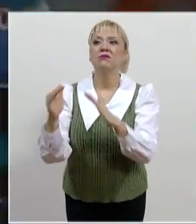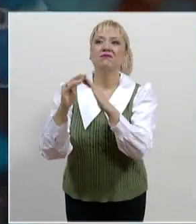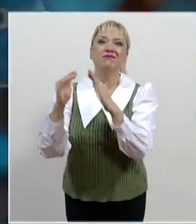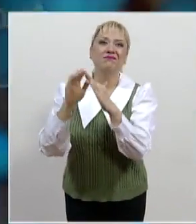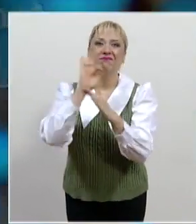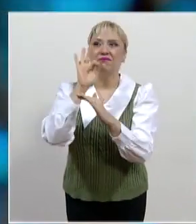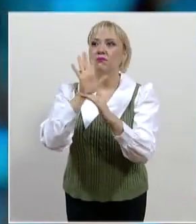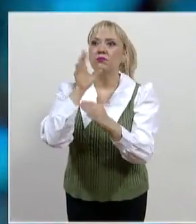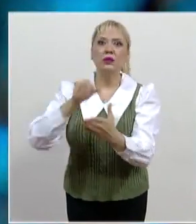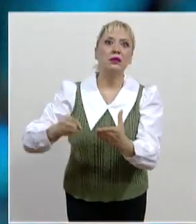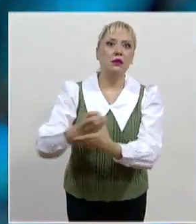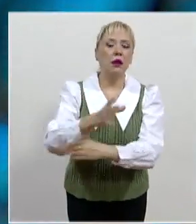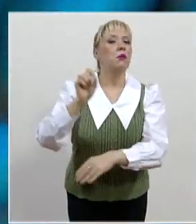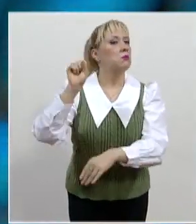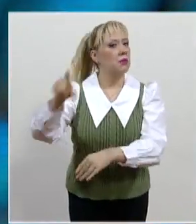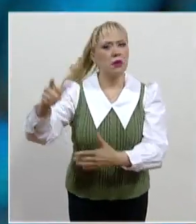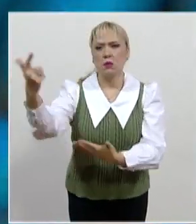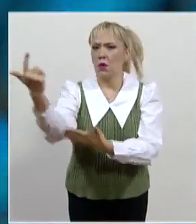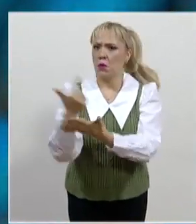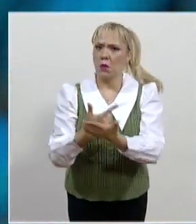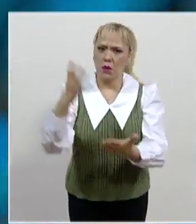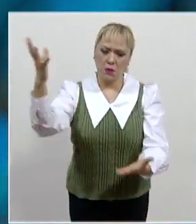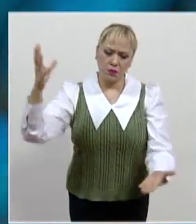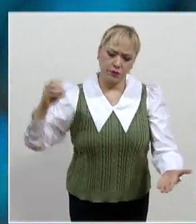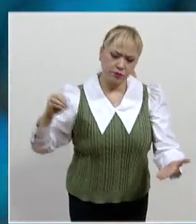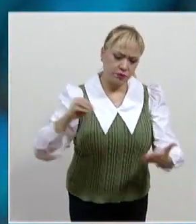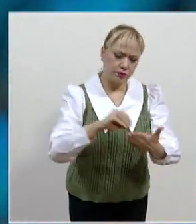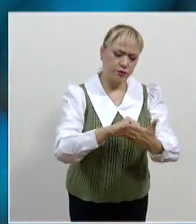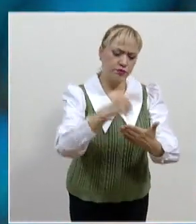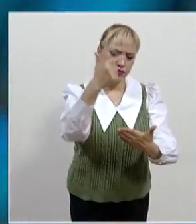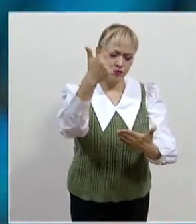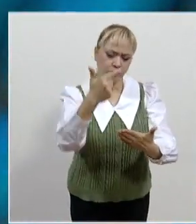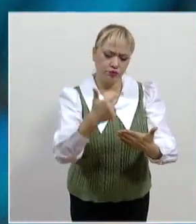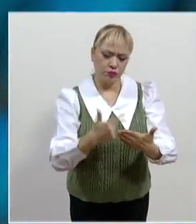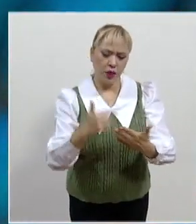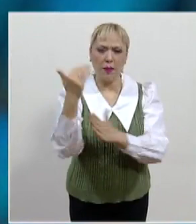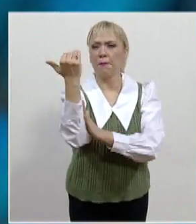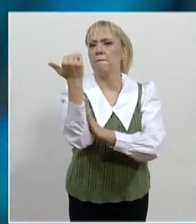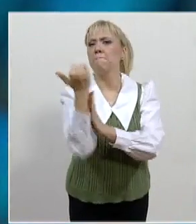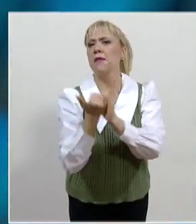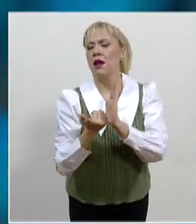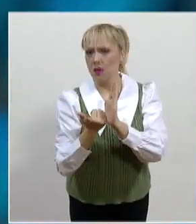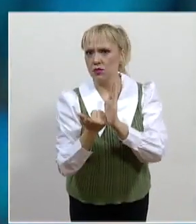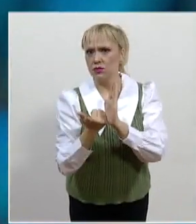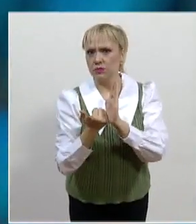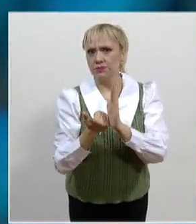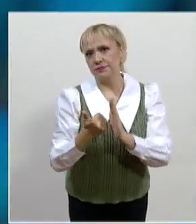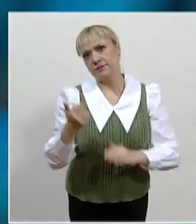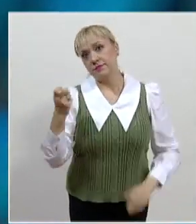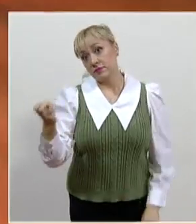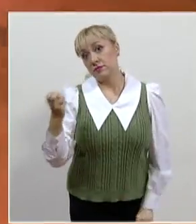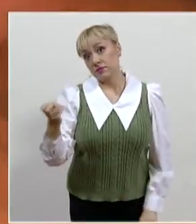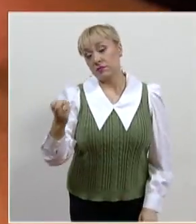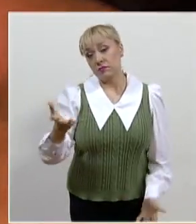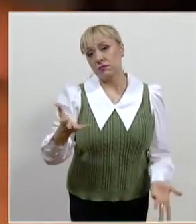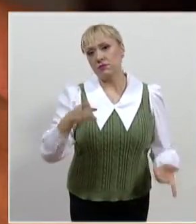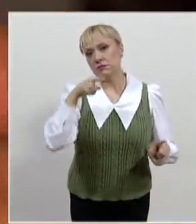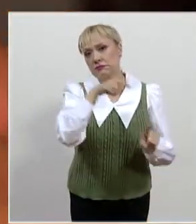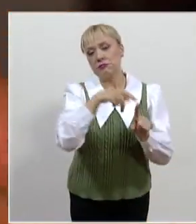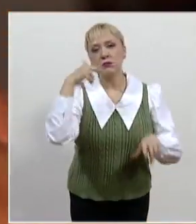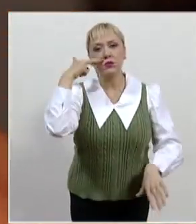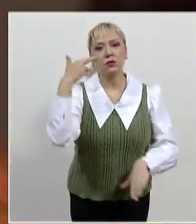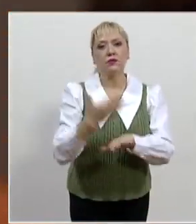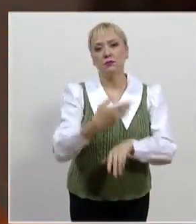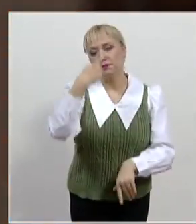autoridad penitenciaria y también el Tribunal de Enjuiciamiento. De acuerdo con una interpretación sistemática justamente